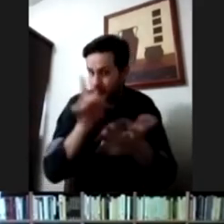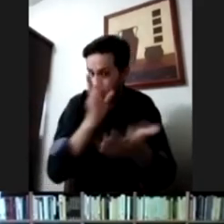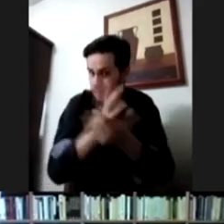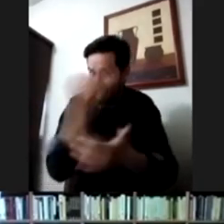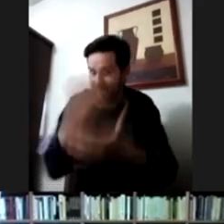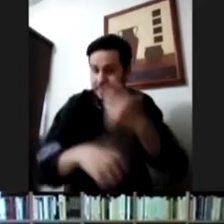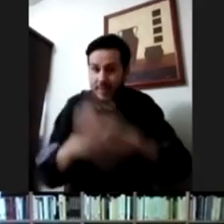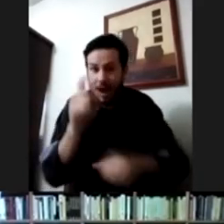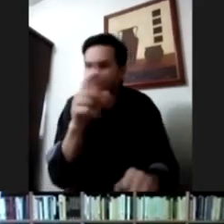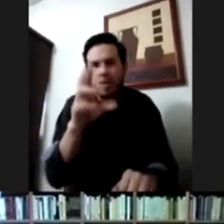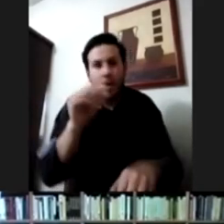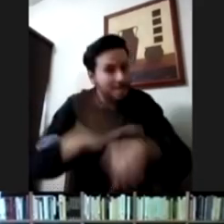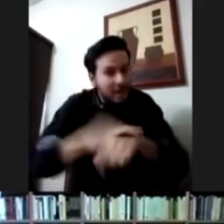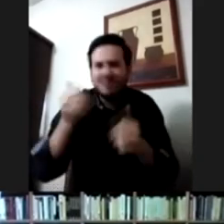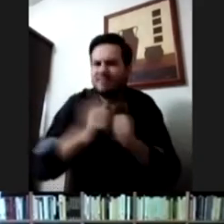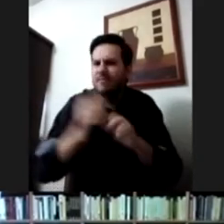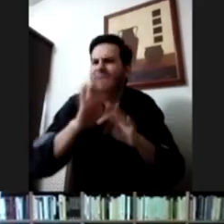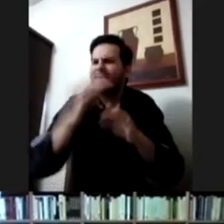sino también